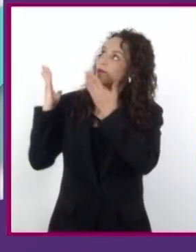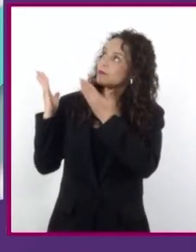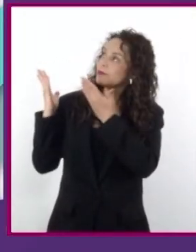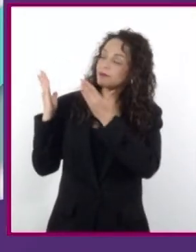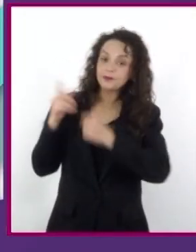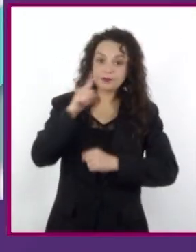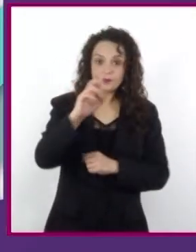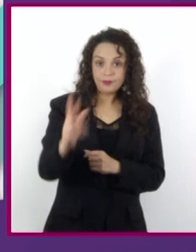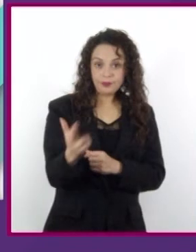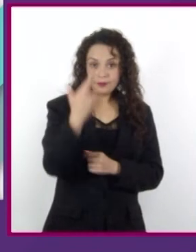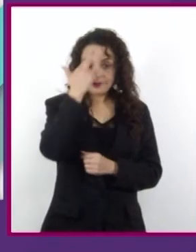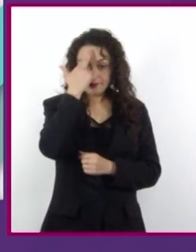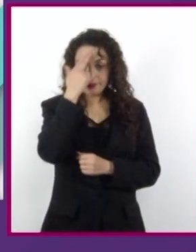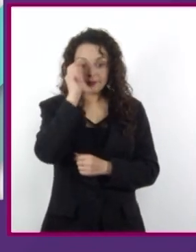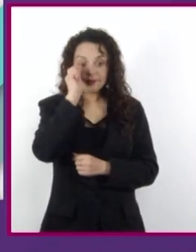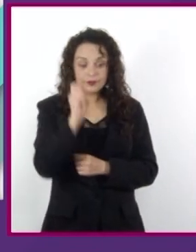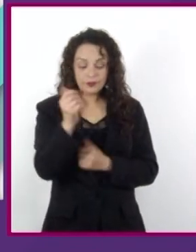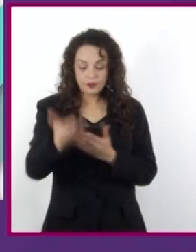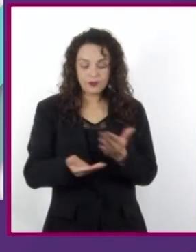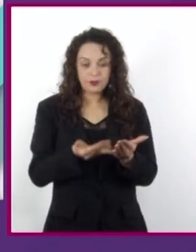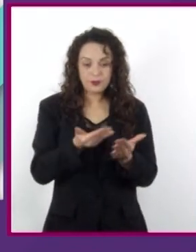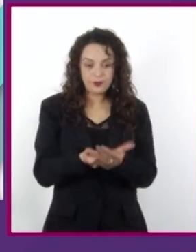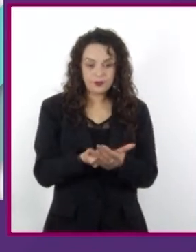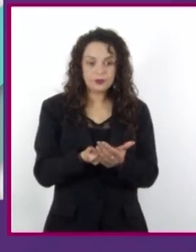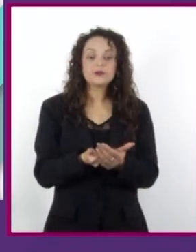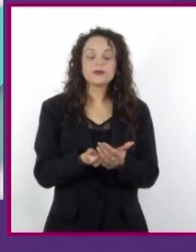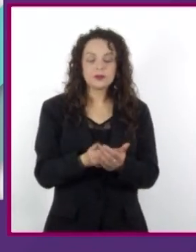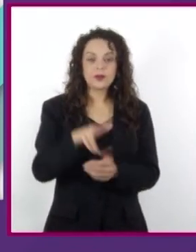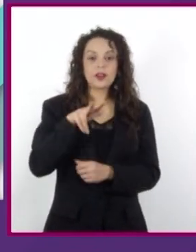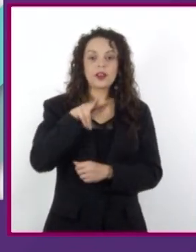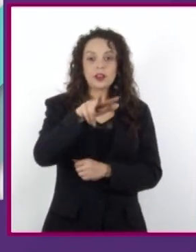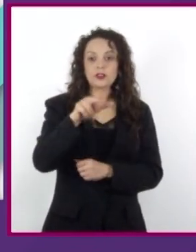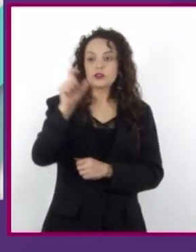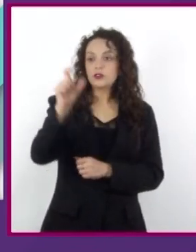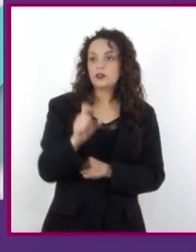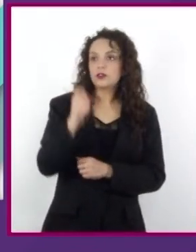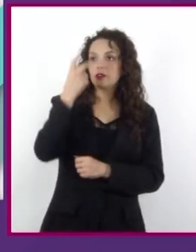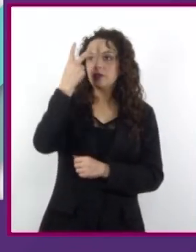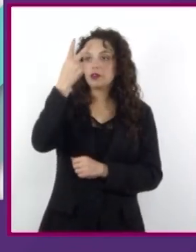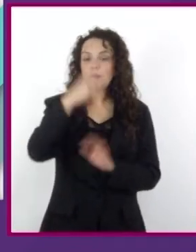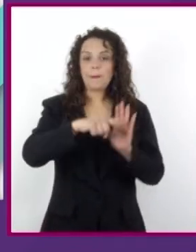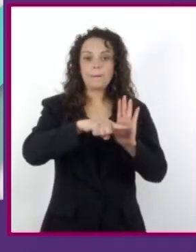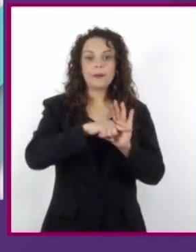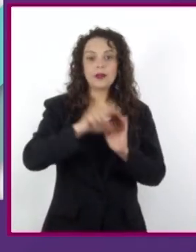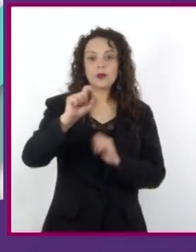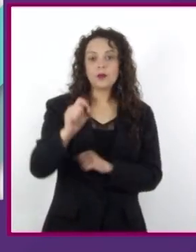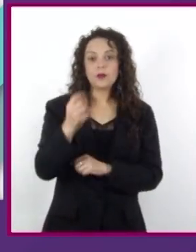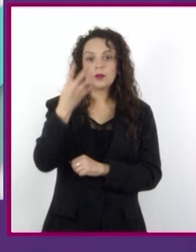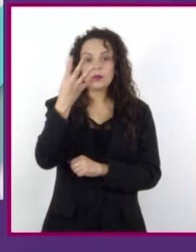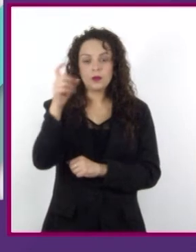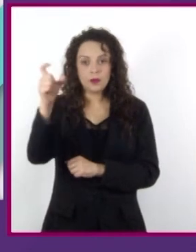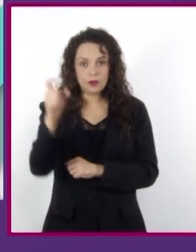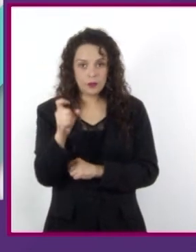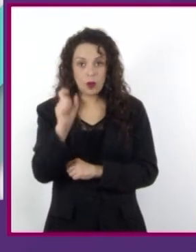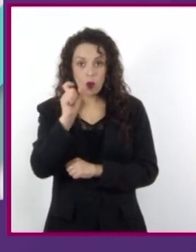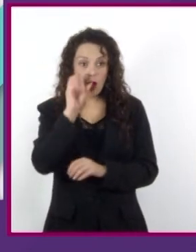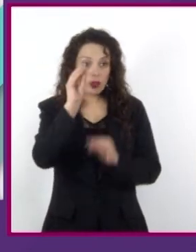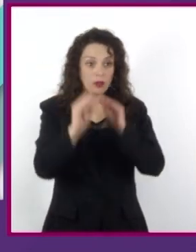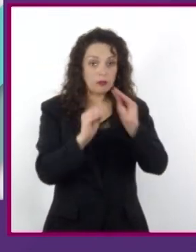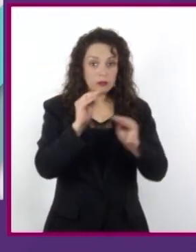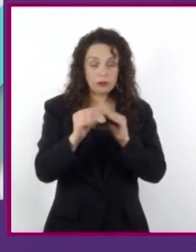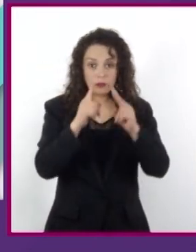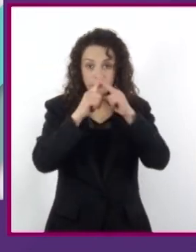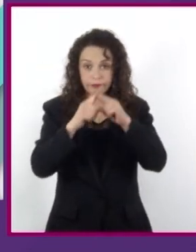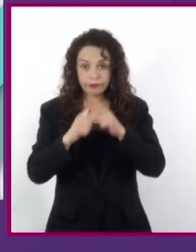Recordemos que el arreglo propuesto es 18x al cuadrado menos 24x. Al factorizar,